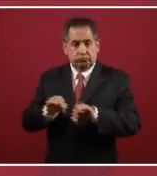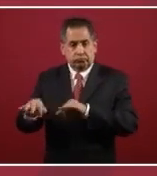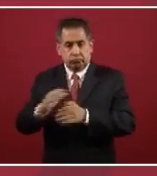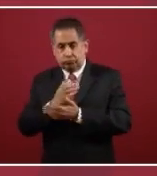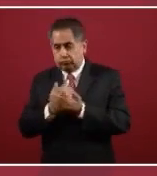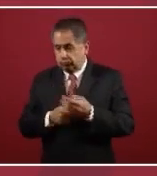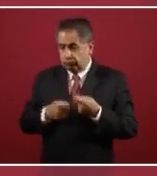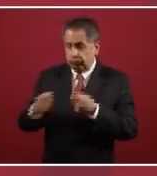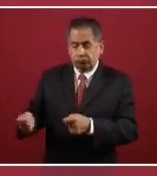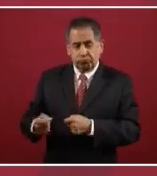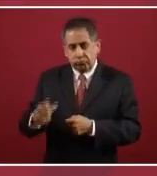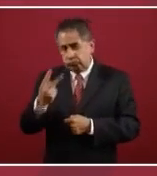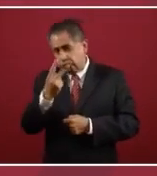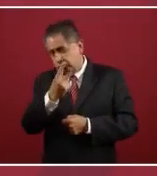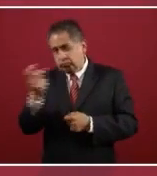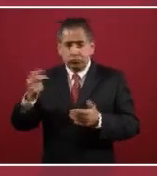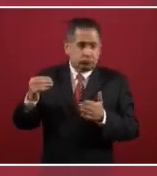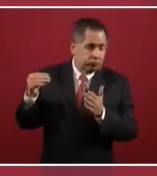a 200,000